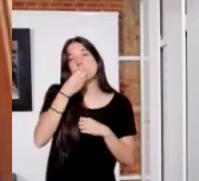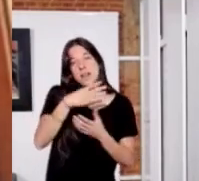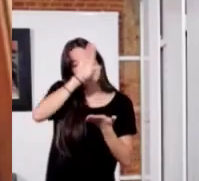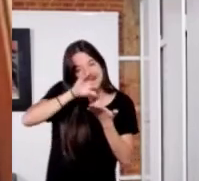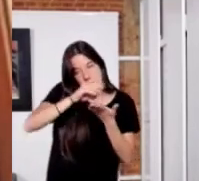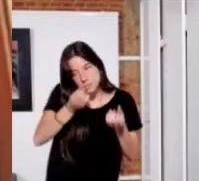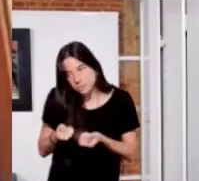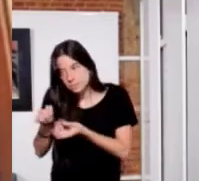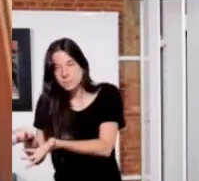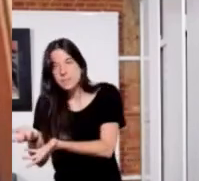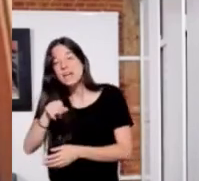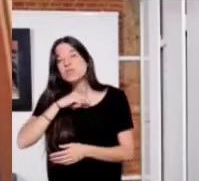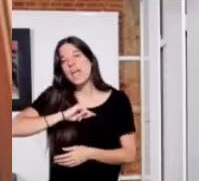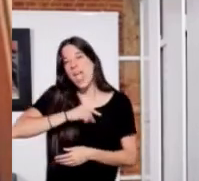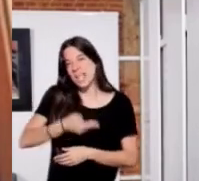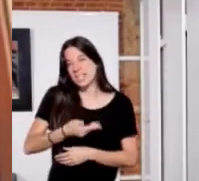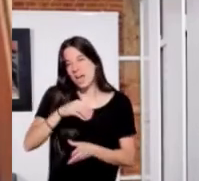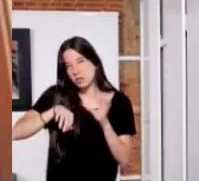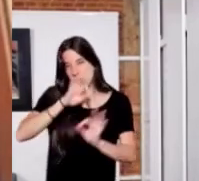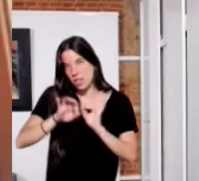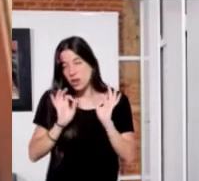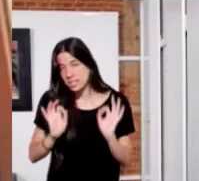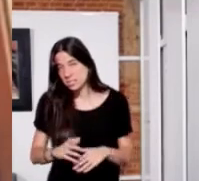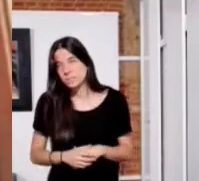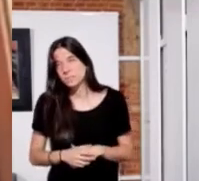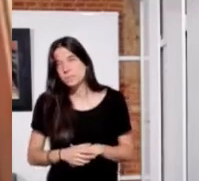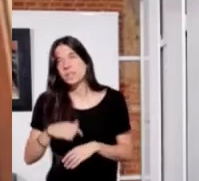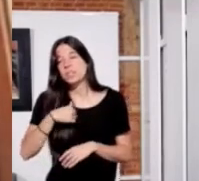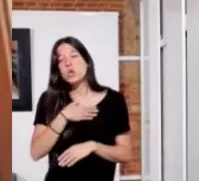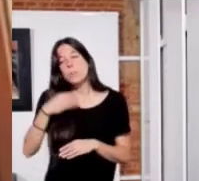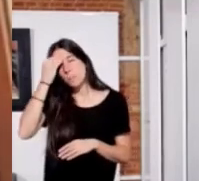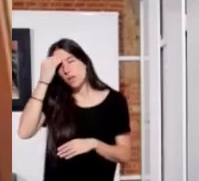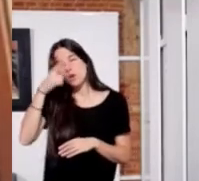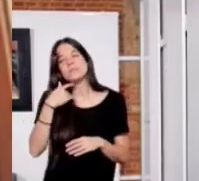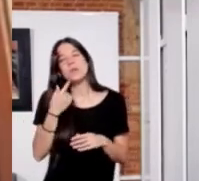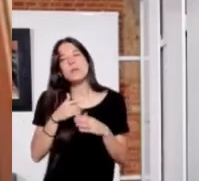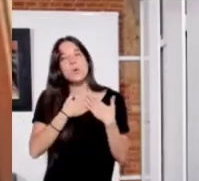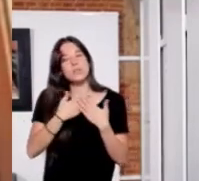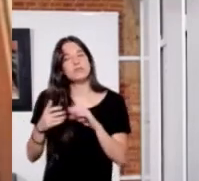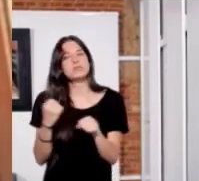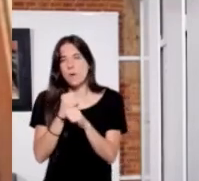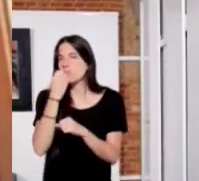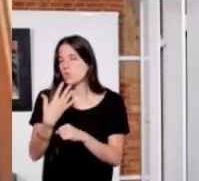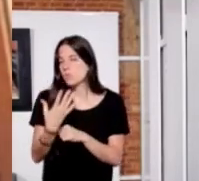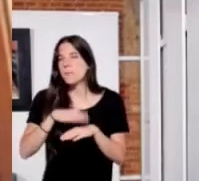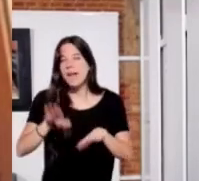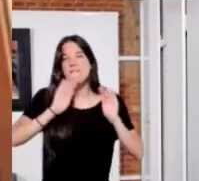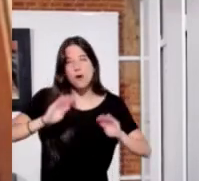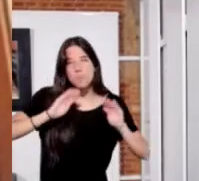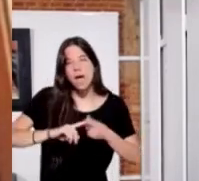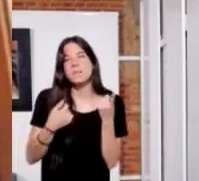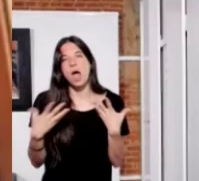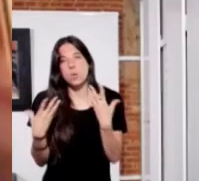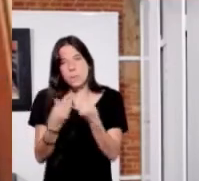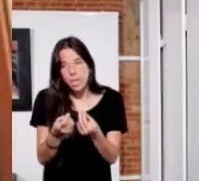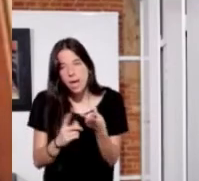eso es ética de la organización. Yo creo que con el voluntariado se ha hecho muy buen trabajo de formarlo, de acompañarlo,